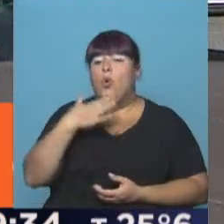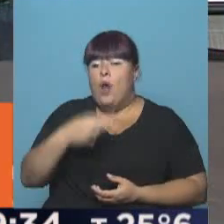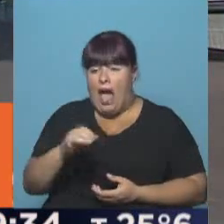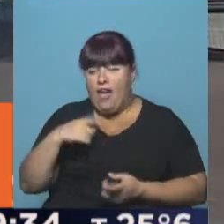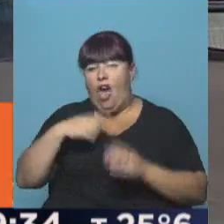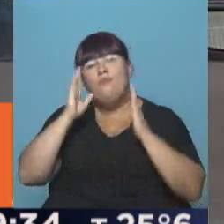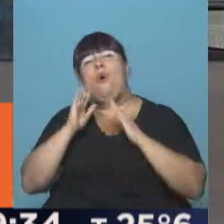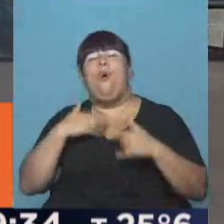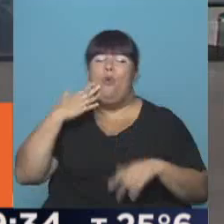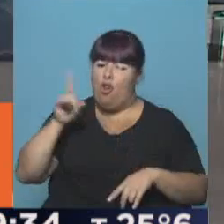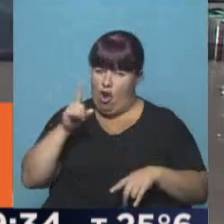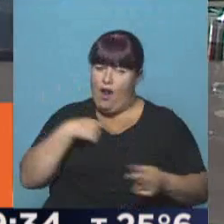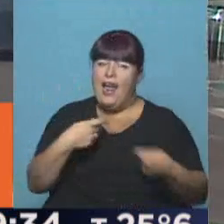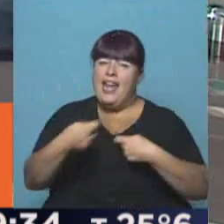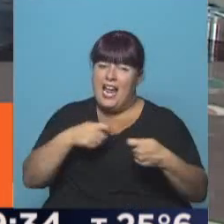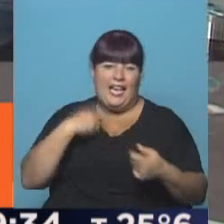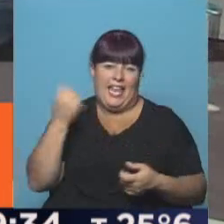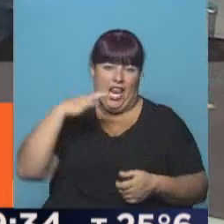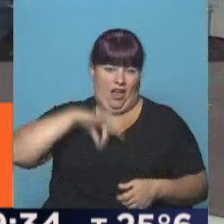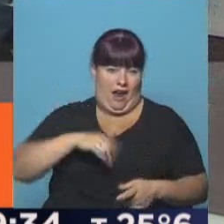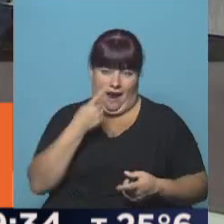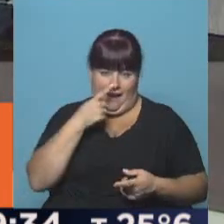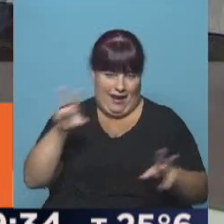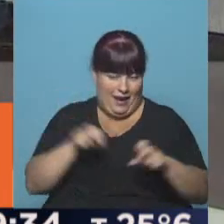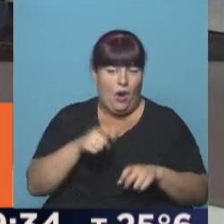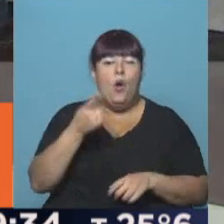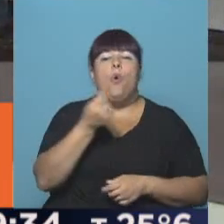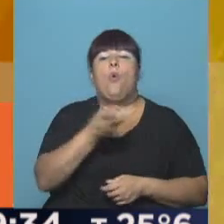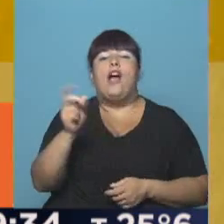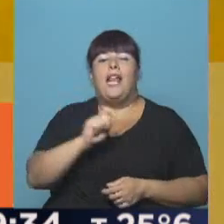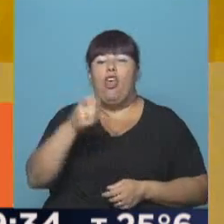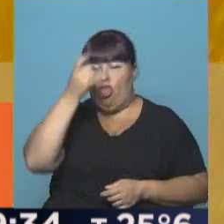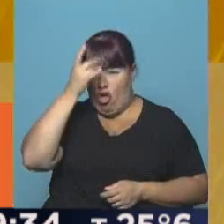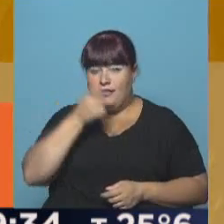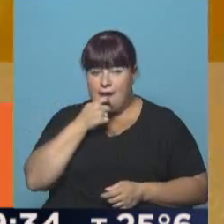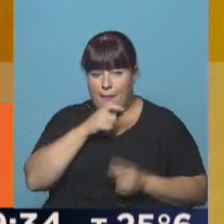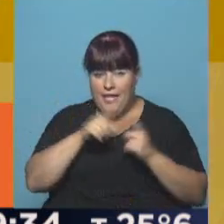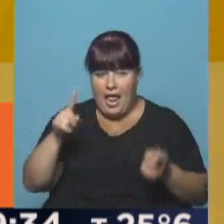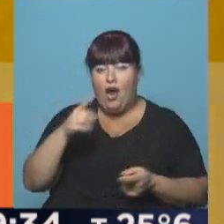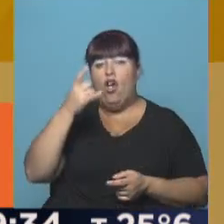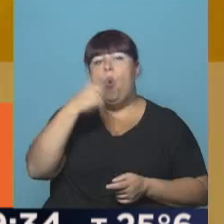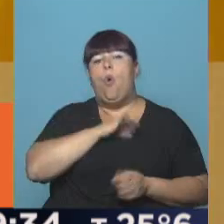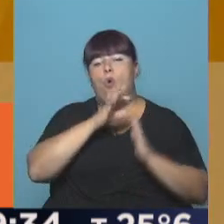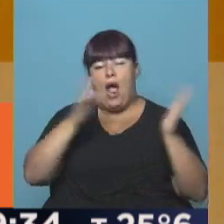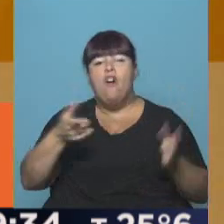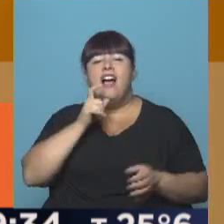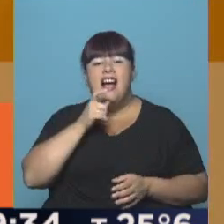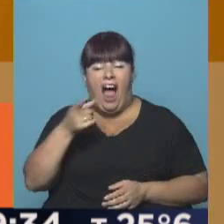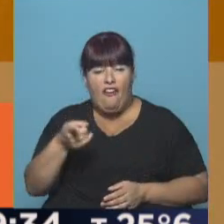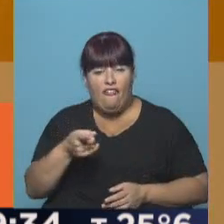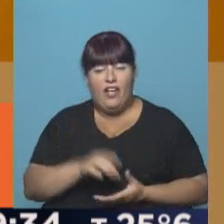soy una monja Carmelita descalza soy un comerciante que quiere ganar dinero para Cuántos lápices lápices largos y duran 12 meses un